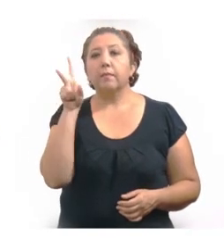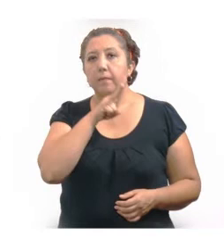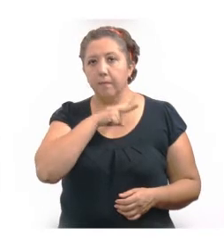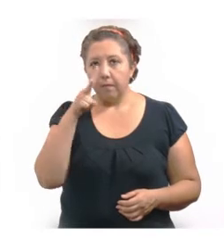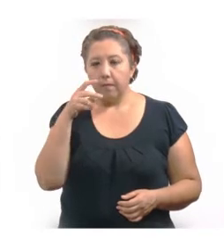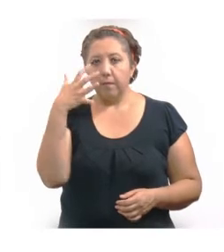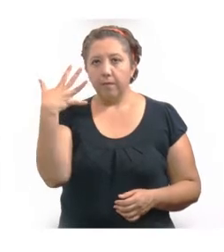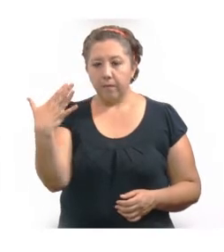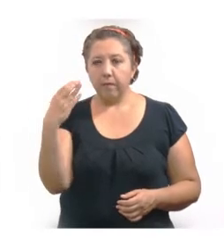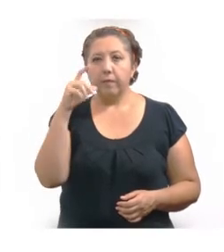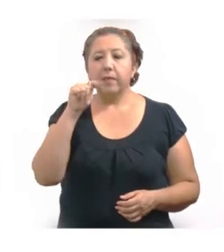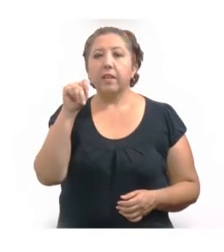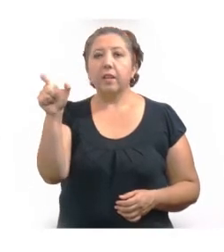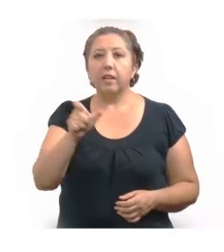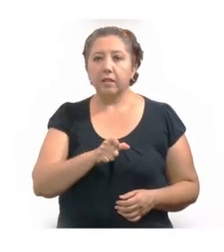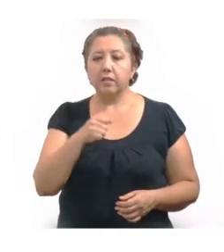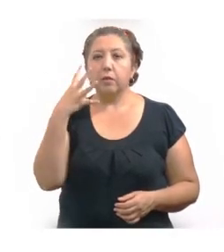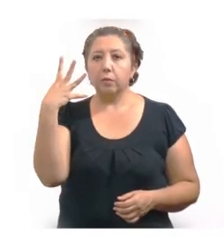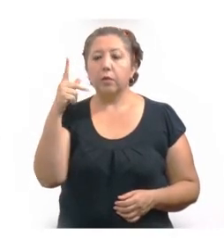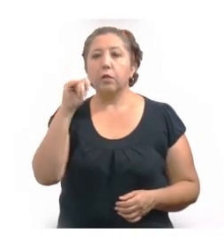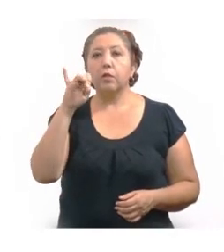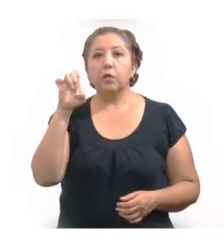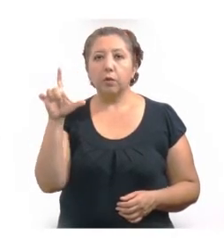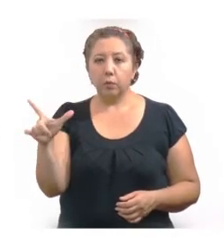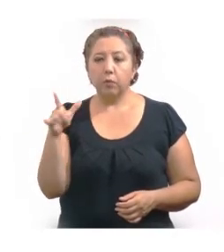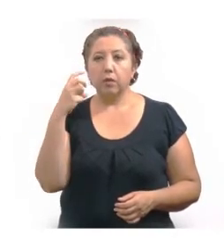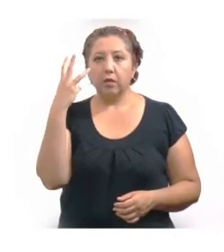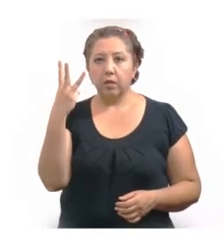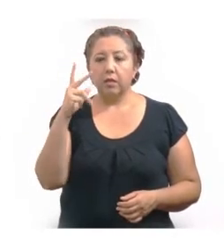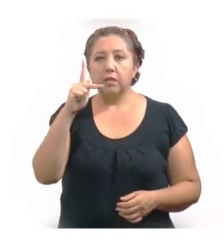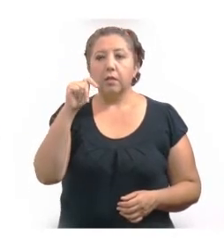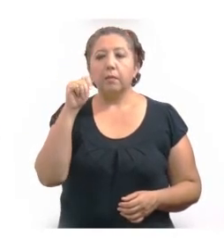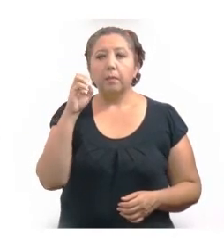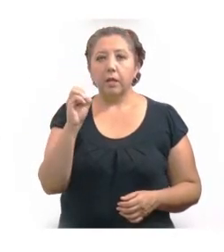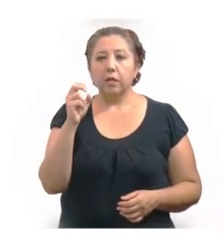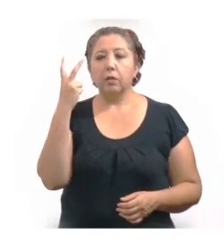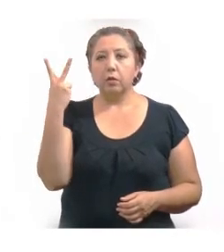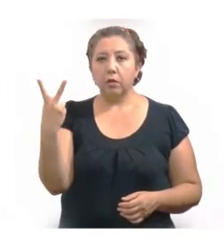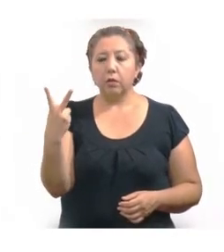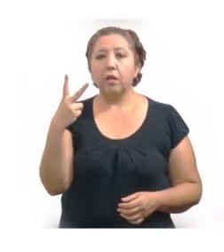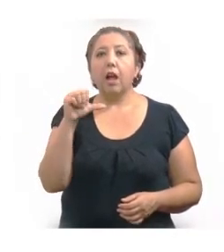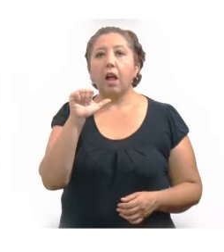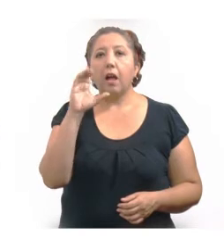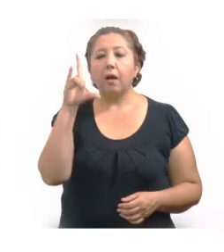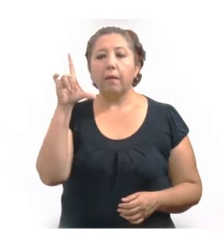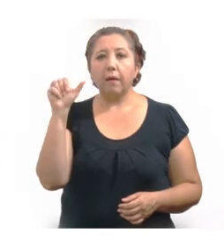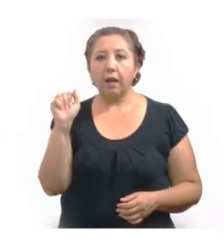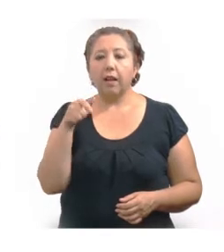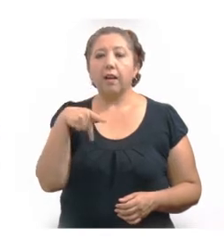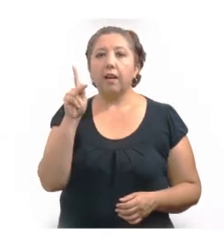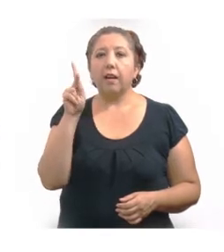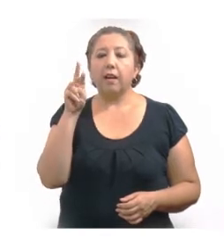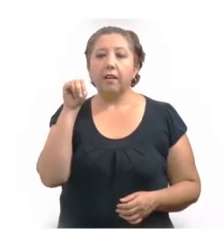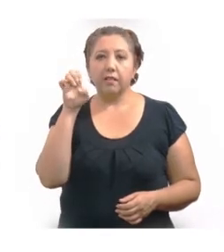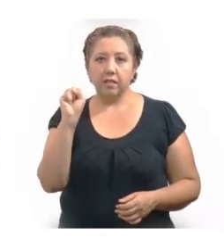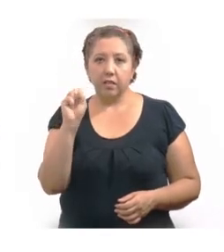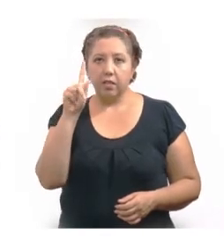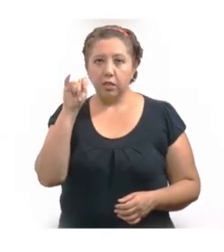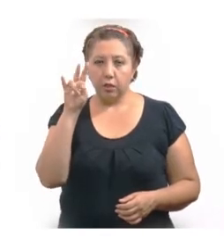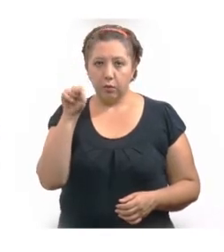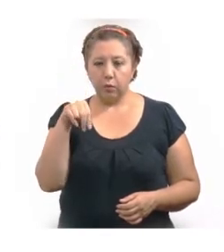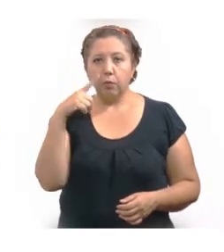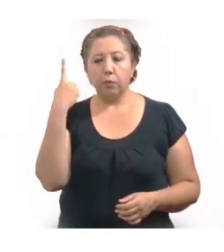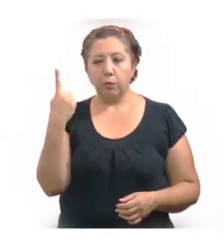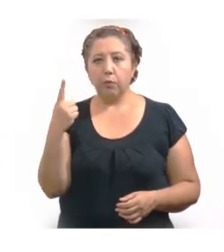Valladolid, 5 en Tecash, 4 en Ticul, 3 en Peto, 2 en Abalá, Canacín y Tinum, 1